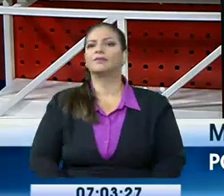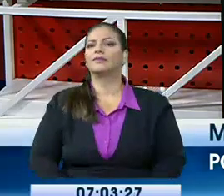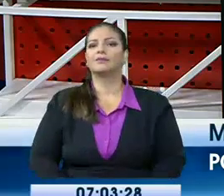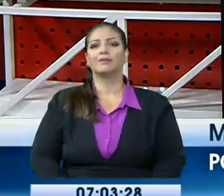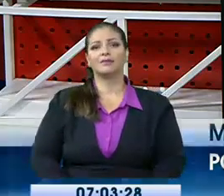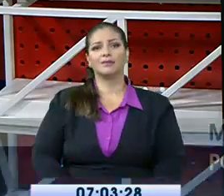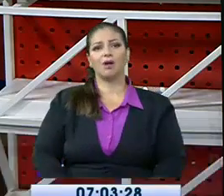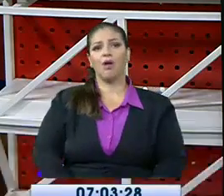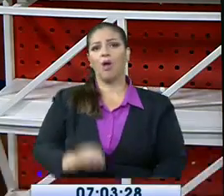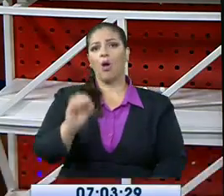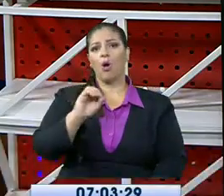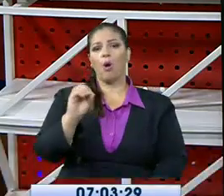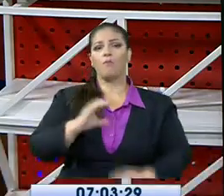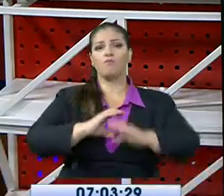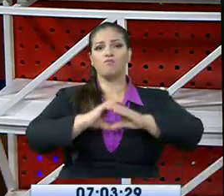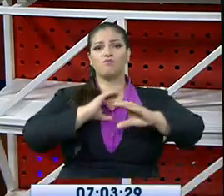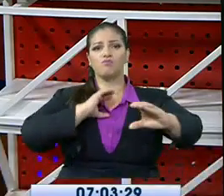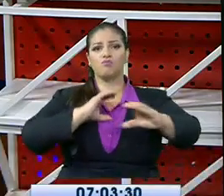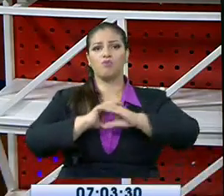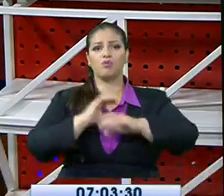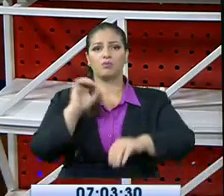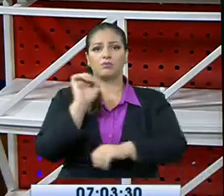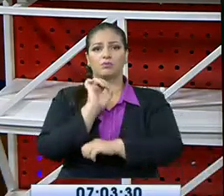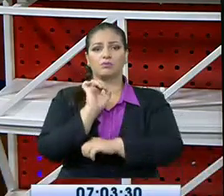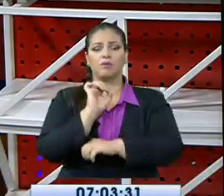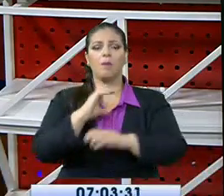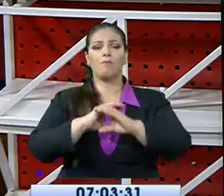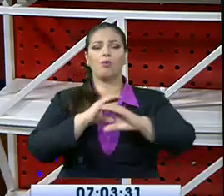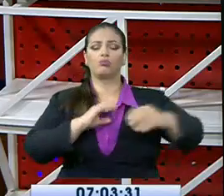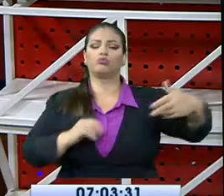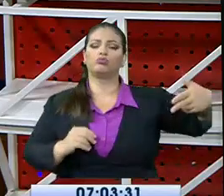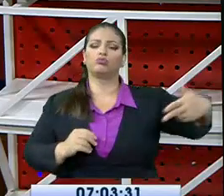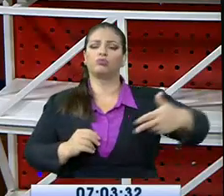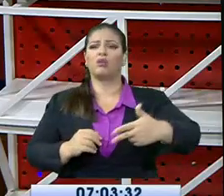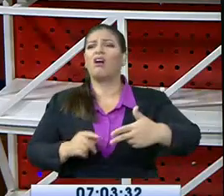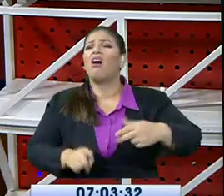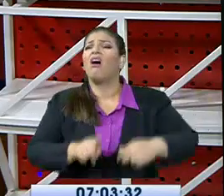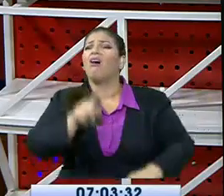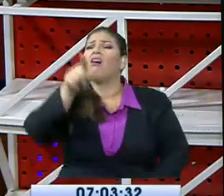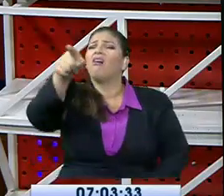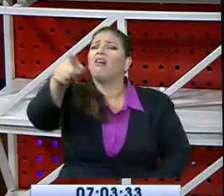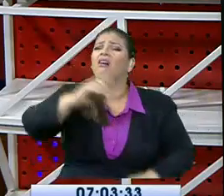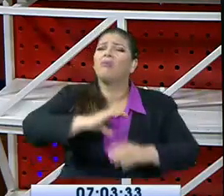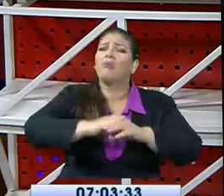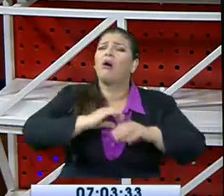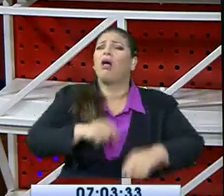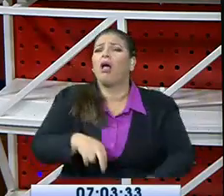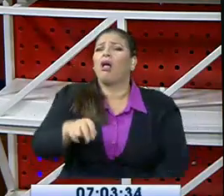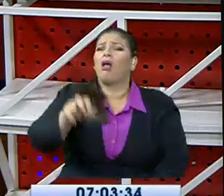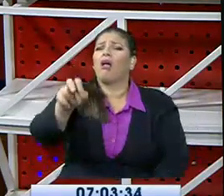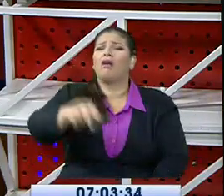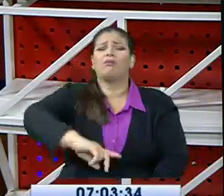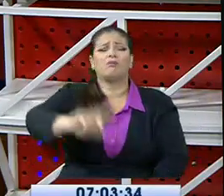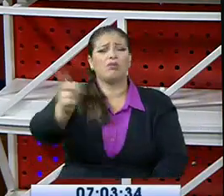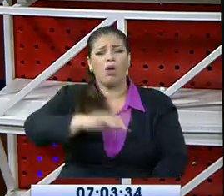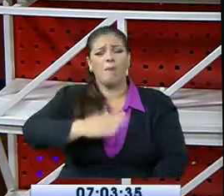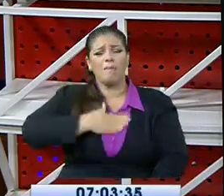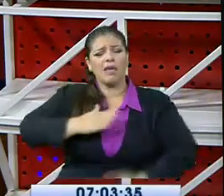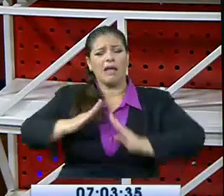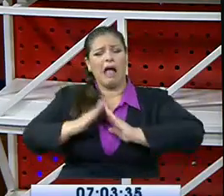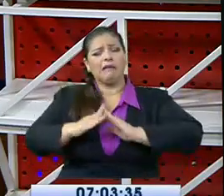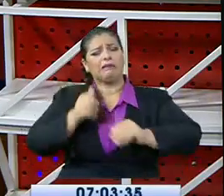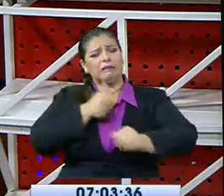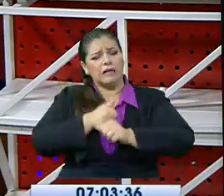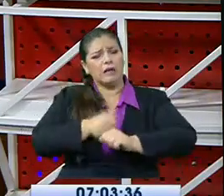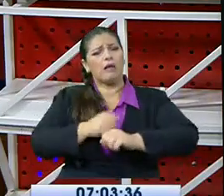que el bus nos deje acostaditos. Y a la hora de comida, sentaditos en la mesa. Entonces, todo lo queremos a beneficio propio. Yo conozco muy bien